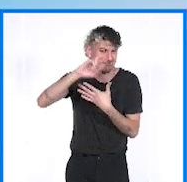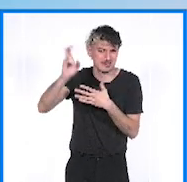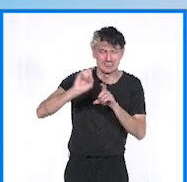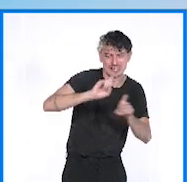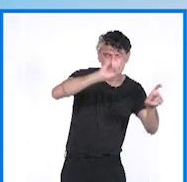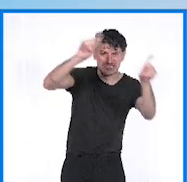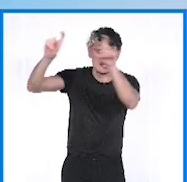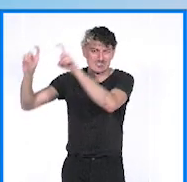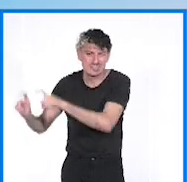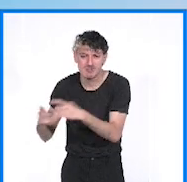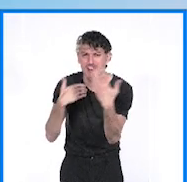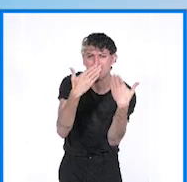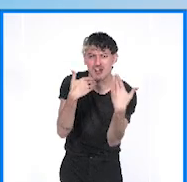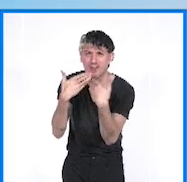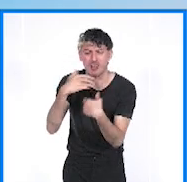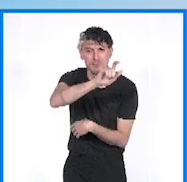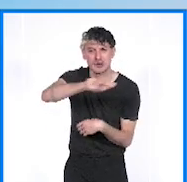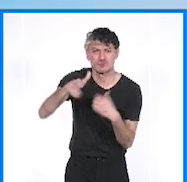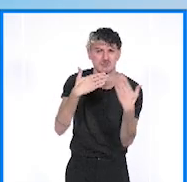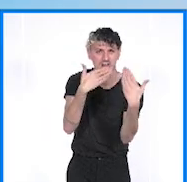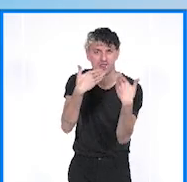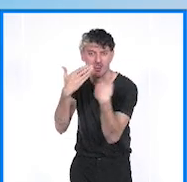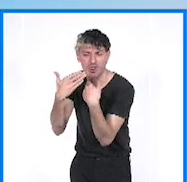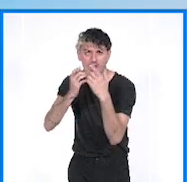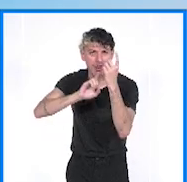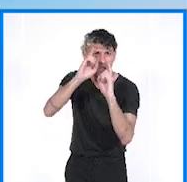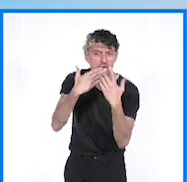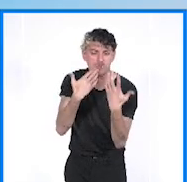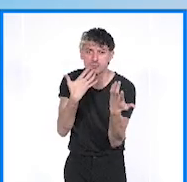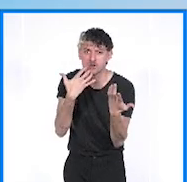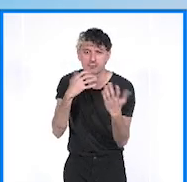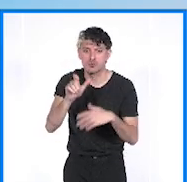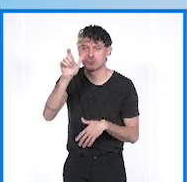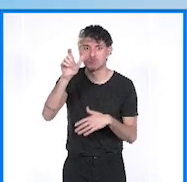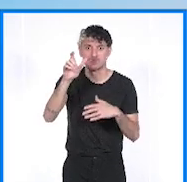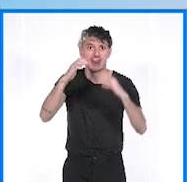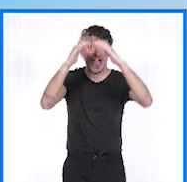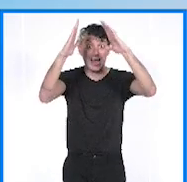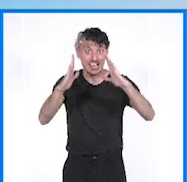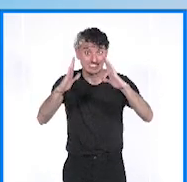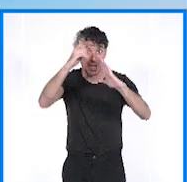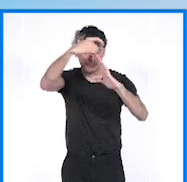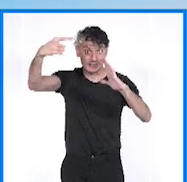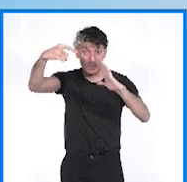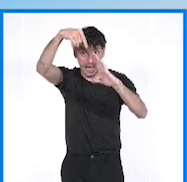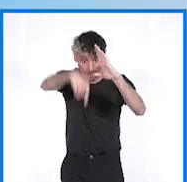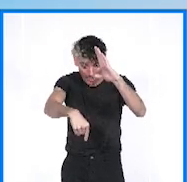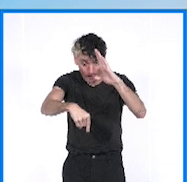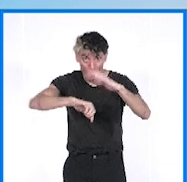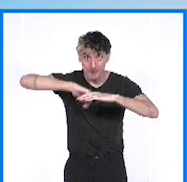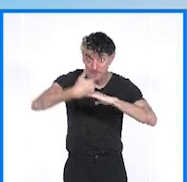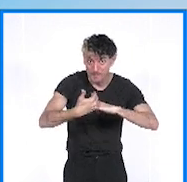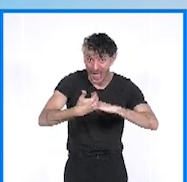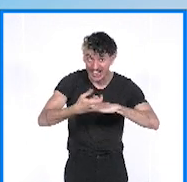conectores y hablar con la gente hablar con e la panadera que está debajo de la casa de de de la vivienda con la